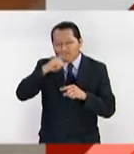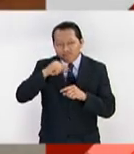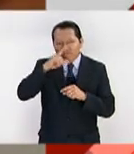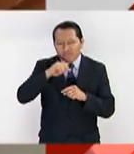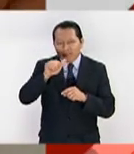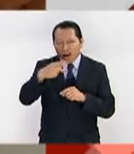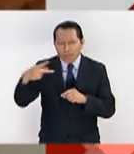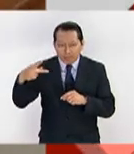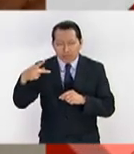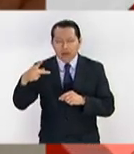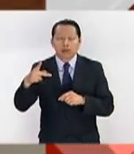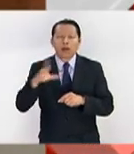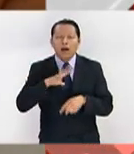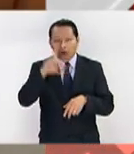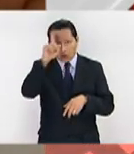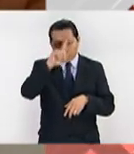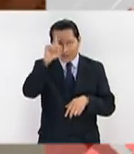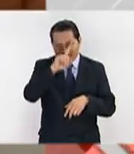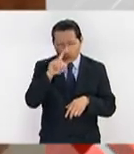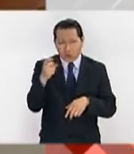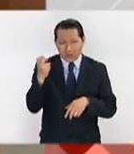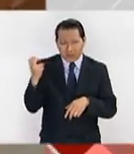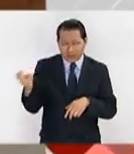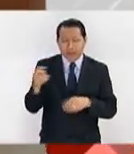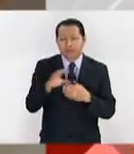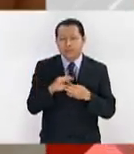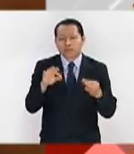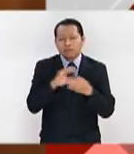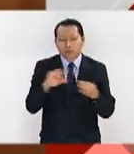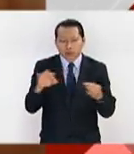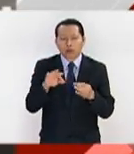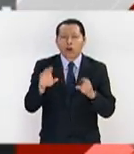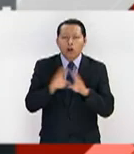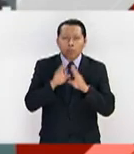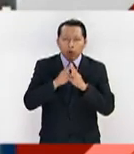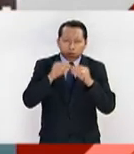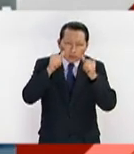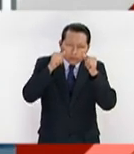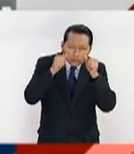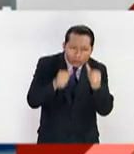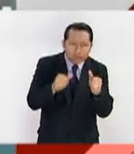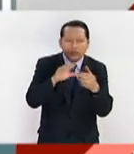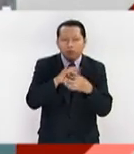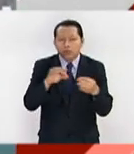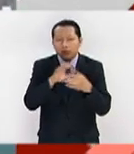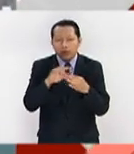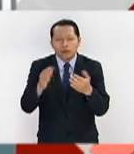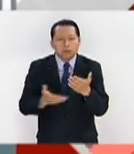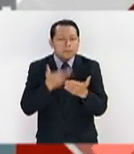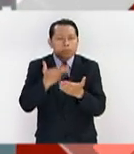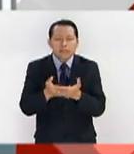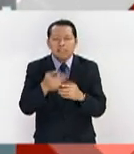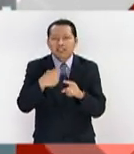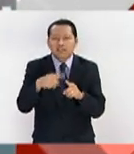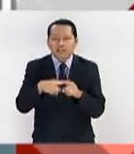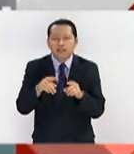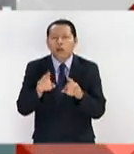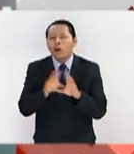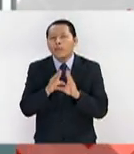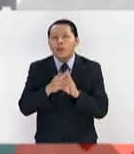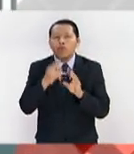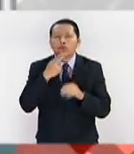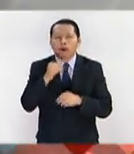aplicación, el consejero Nasif reiteró que se están escuchando los planteamientos que han hecho los interesados respecto al funcionamiento